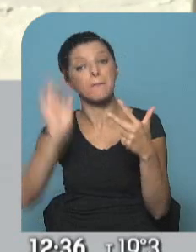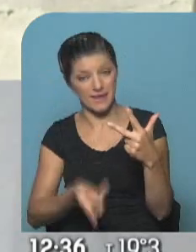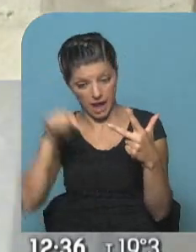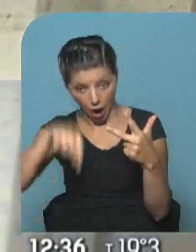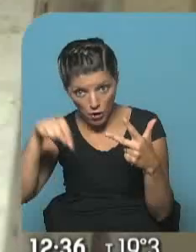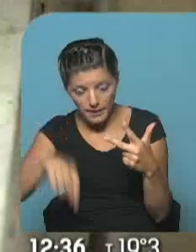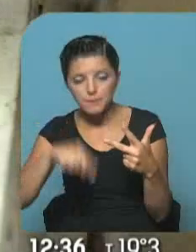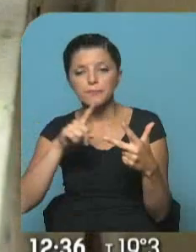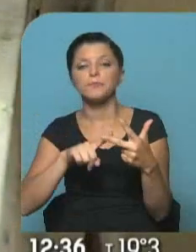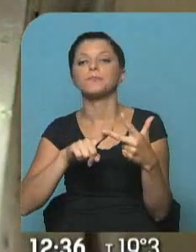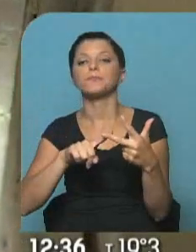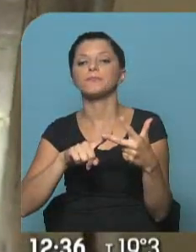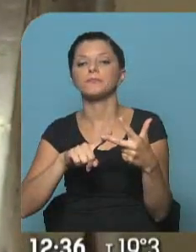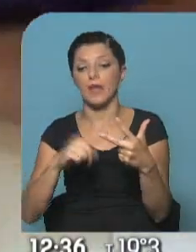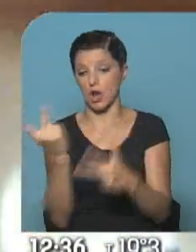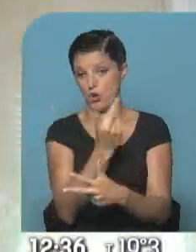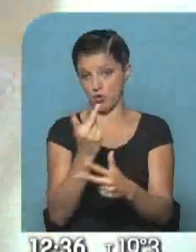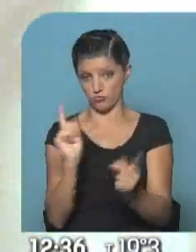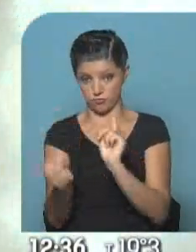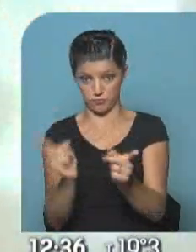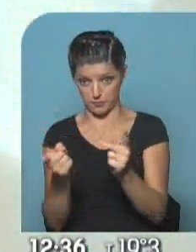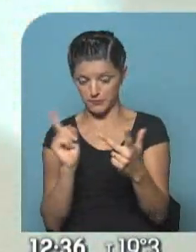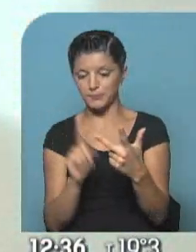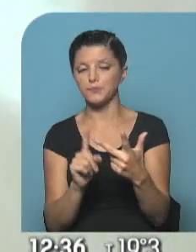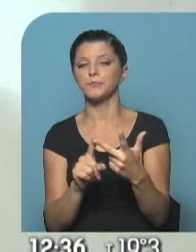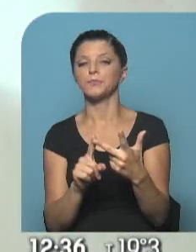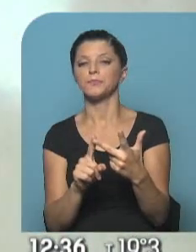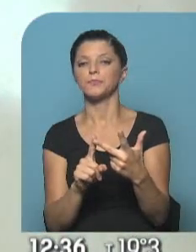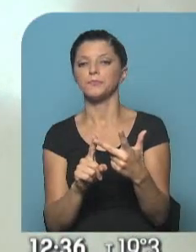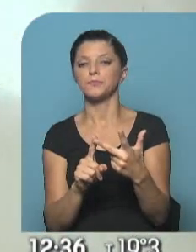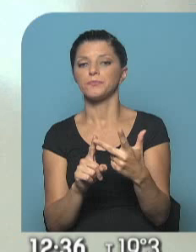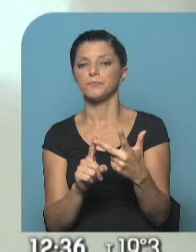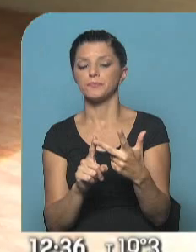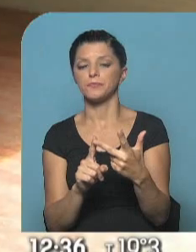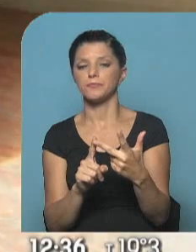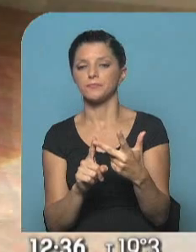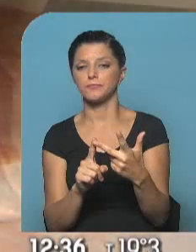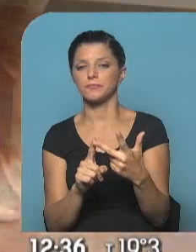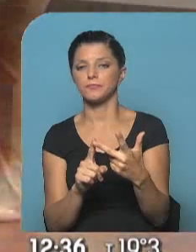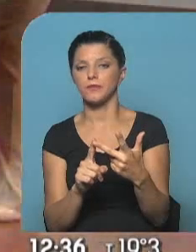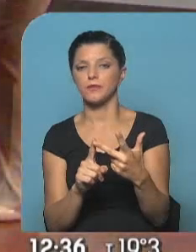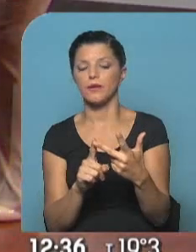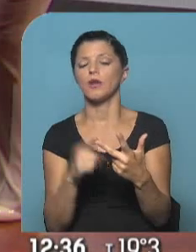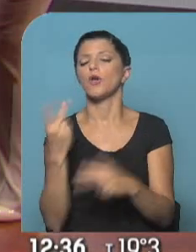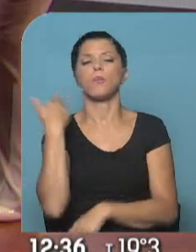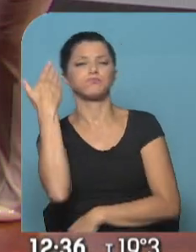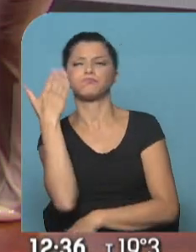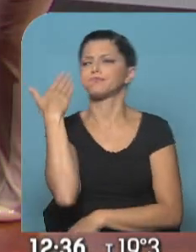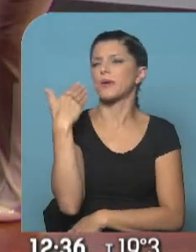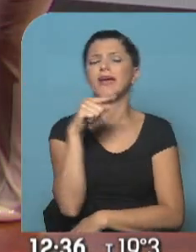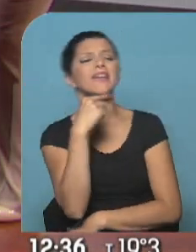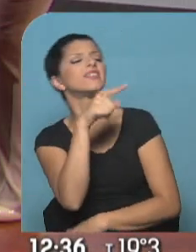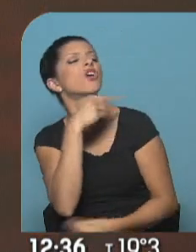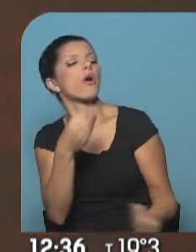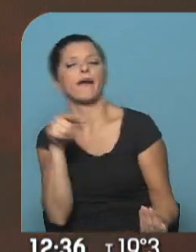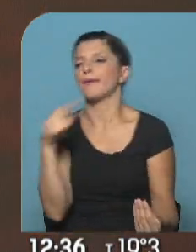vuelta? Uno y otro, Guillier como Sebastián Piñera de Chile Vamos, están peleando en lo discursivo sobre qué dijo uno y qué